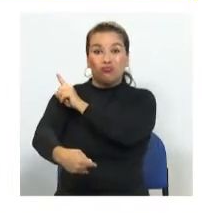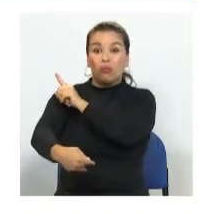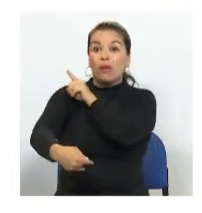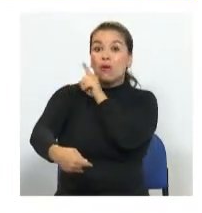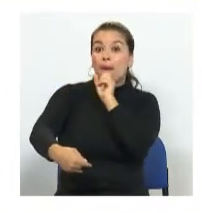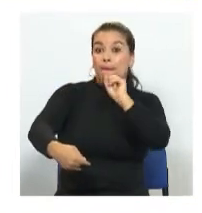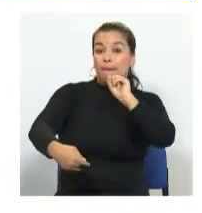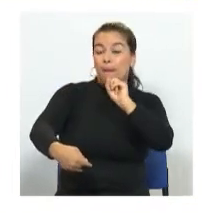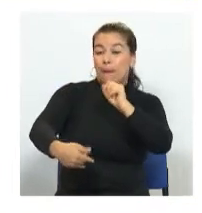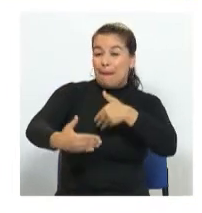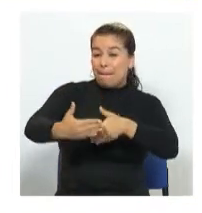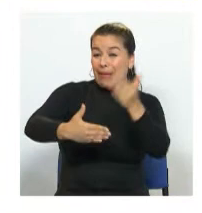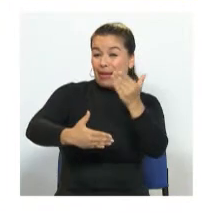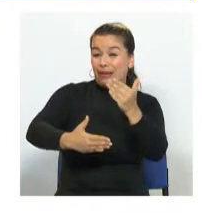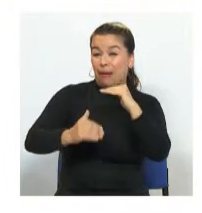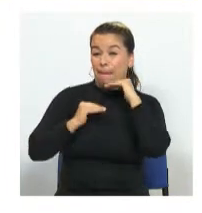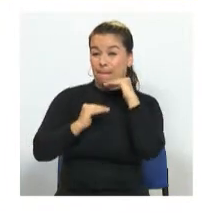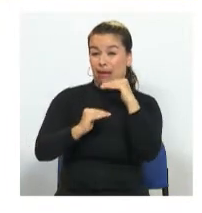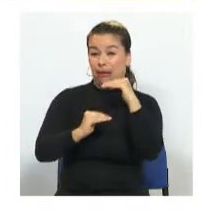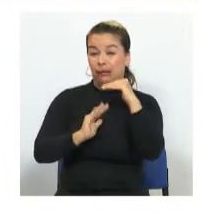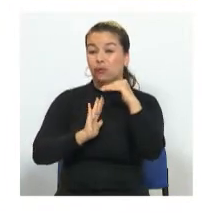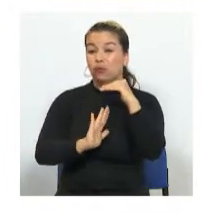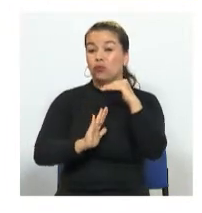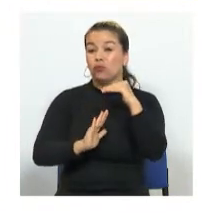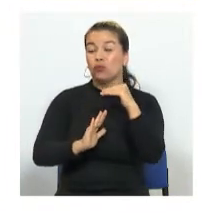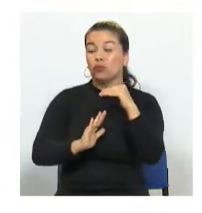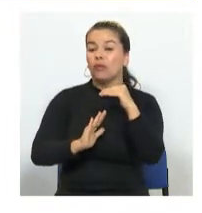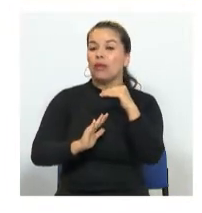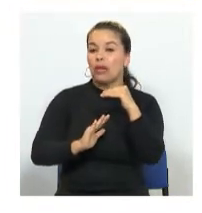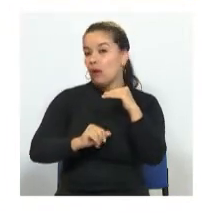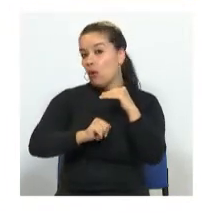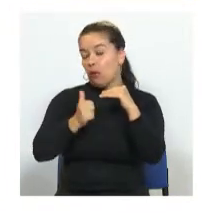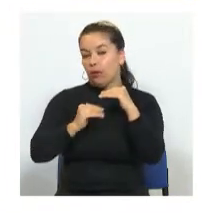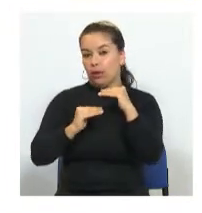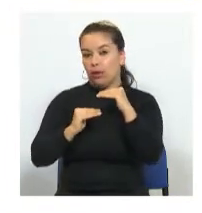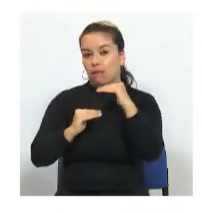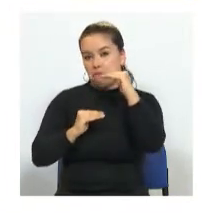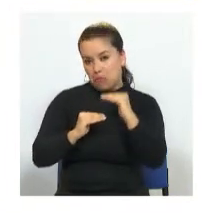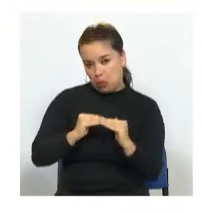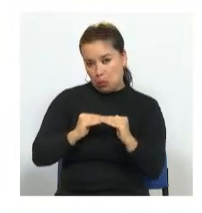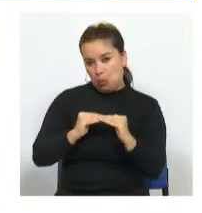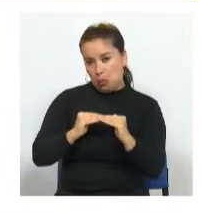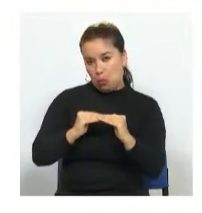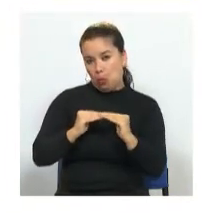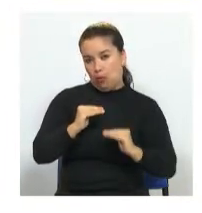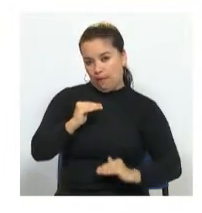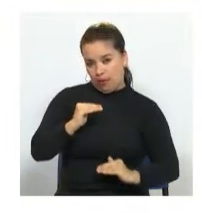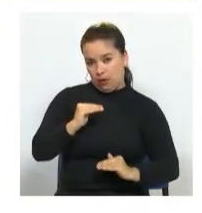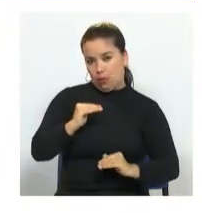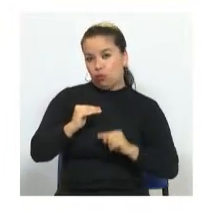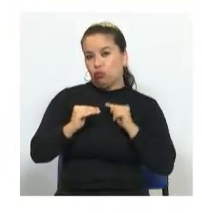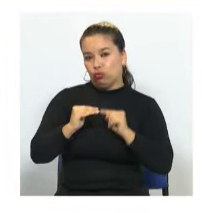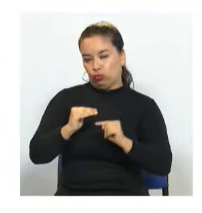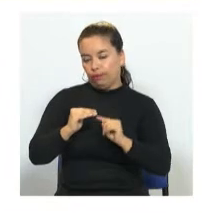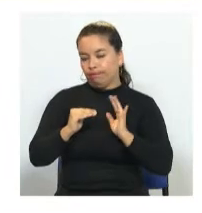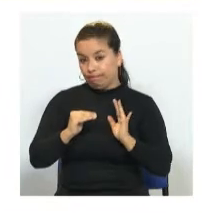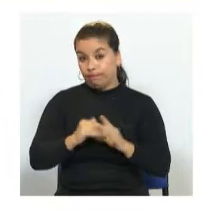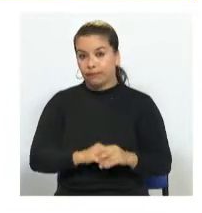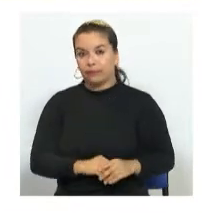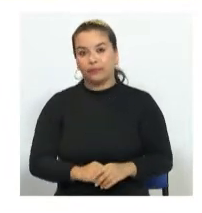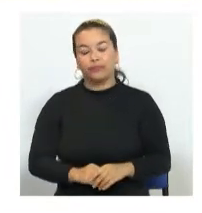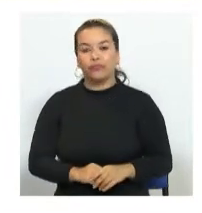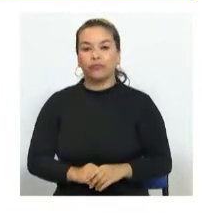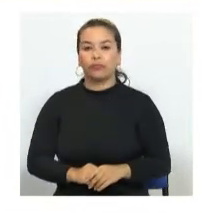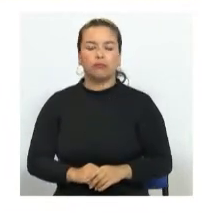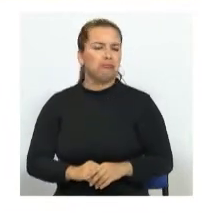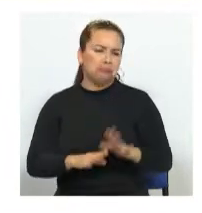presión máxima o presión sistólica y una presión menor o inferior que es la presión diastólica. Lo